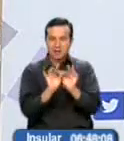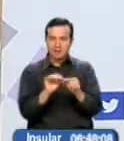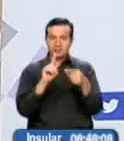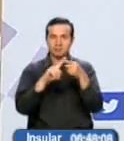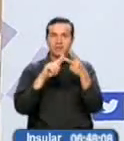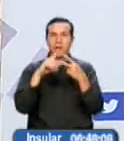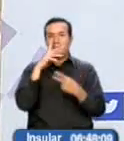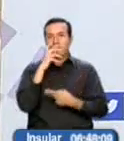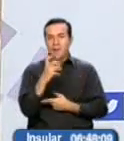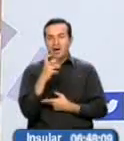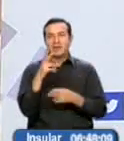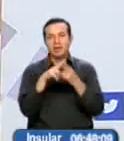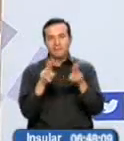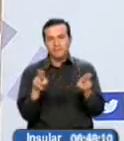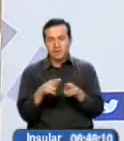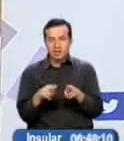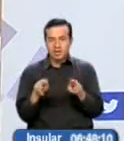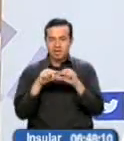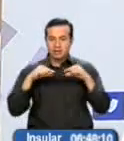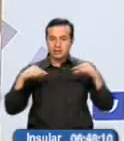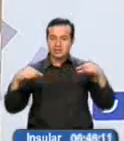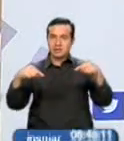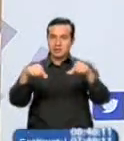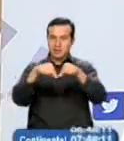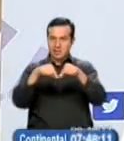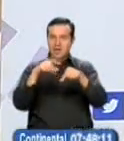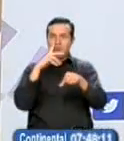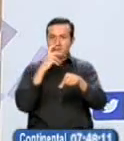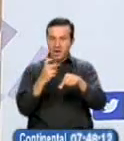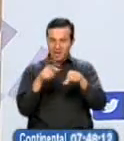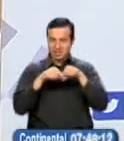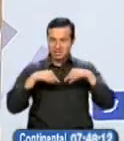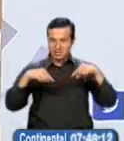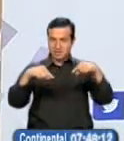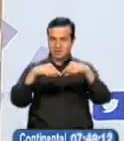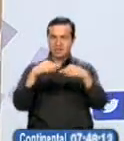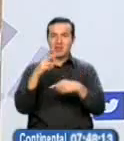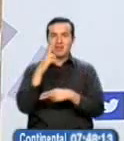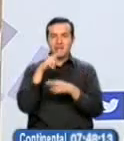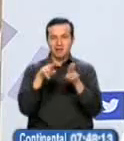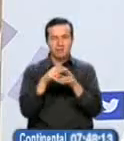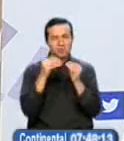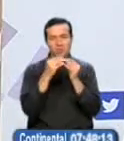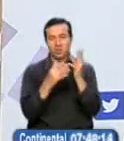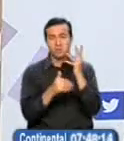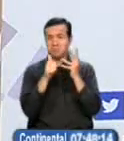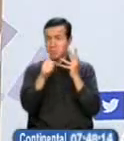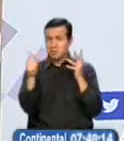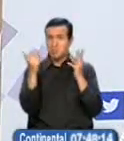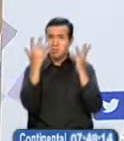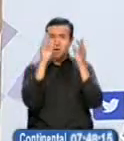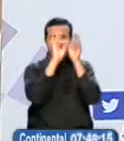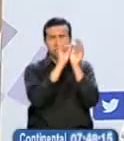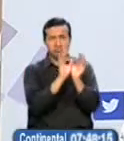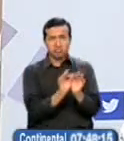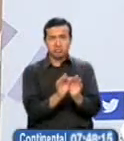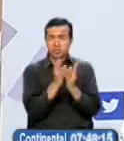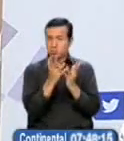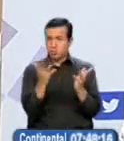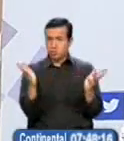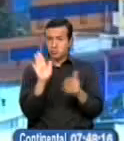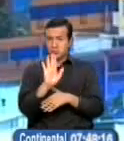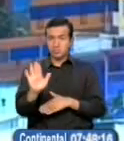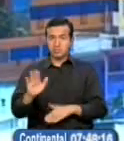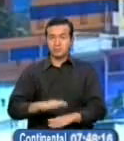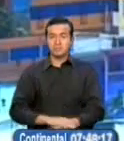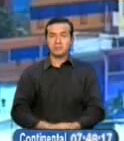pan de Pascua, las roscas también que se hacen en Navidad, muchos adornos que están hechos por ellos mismos, manualidades, artesanías.